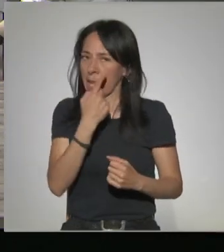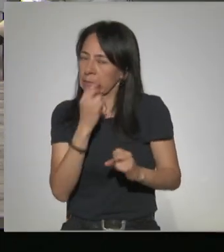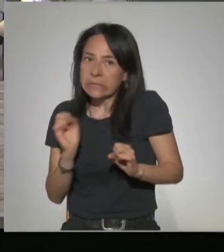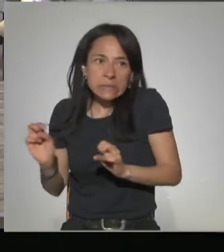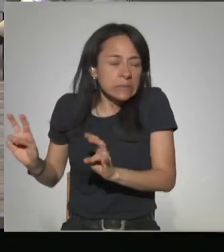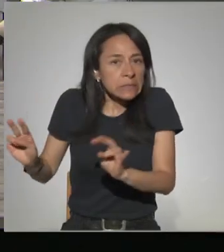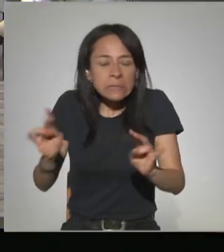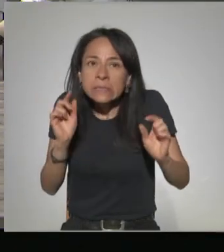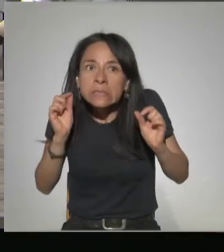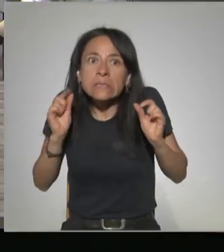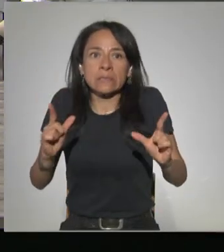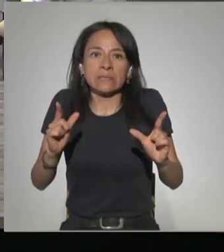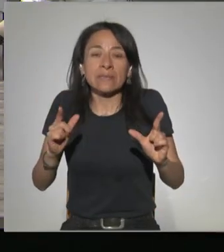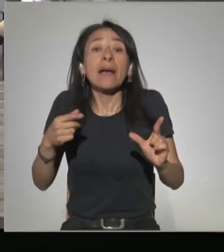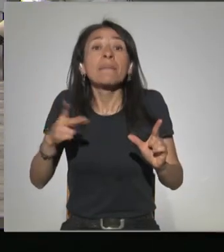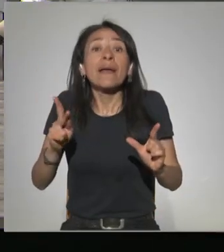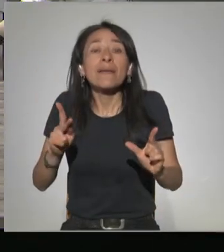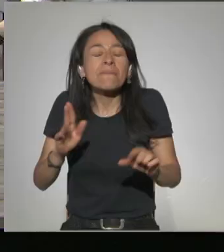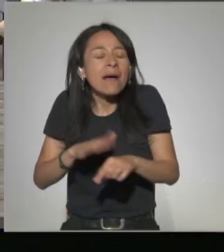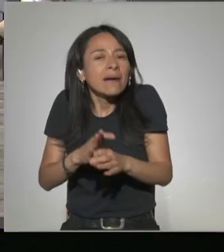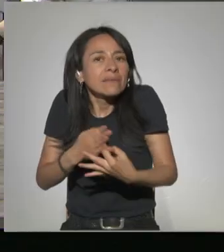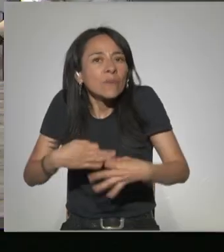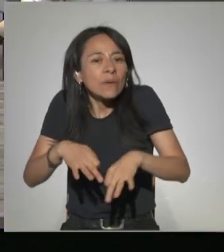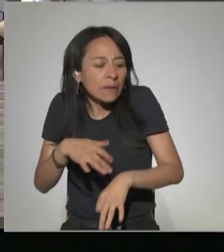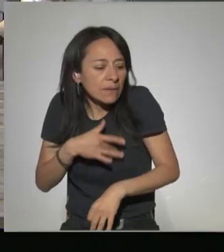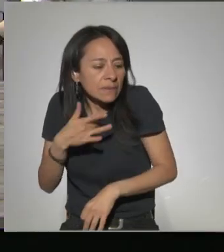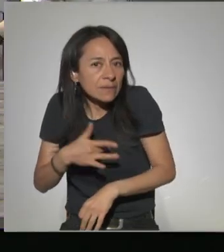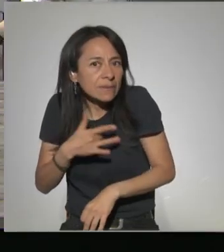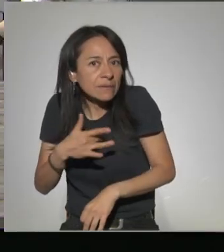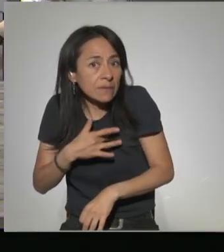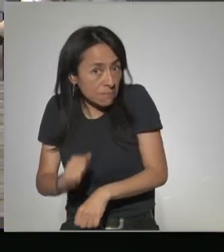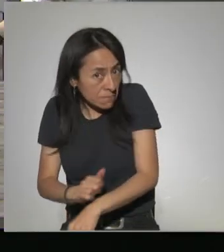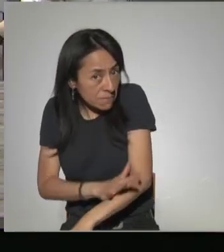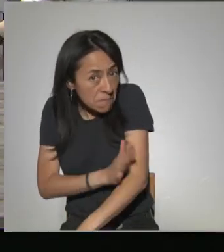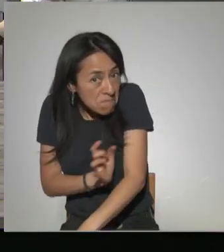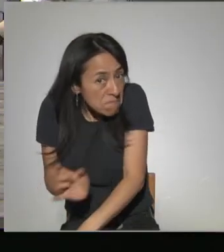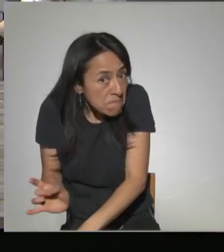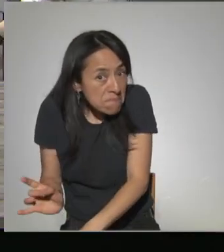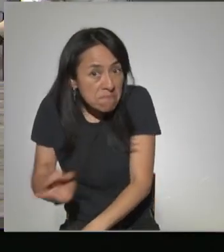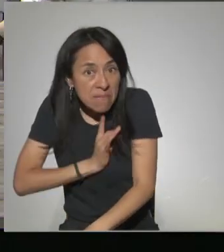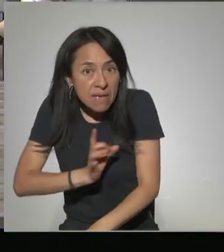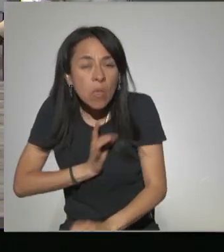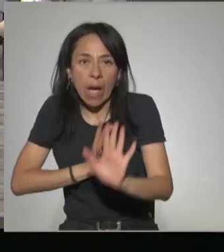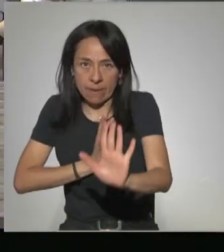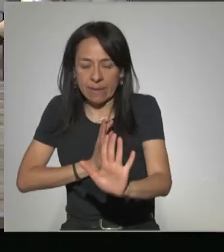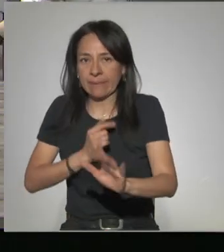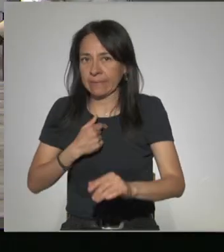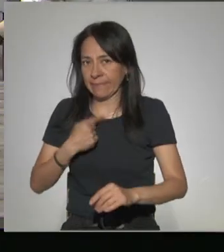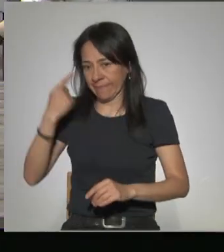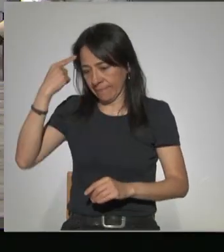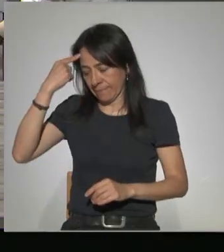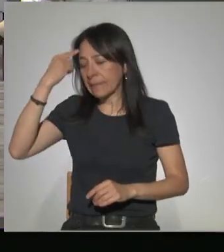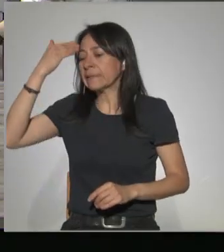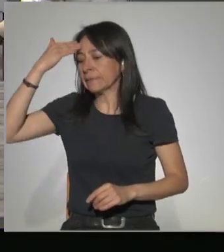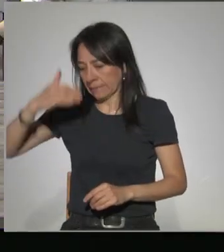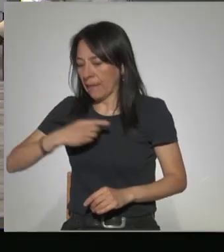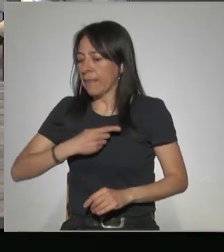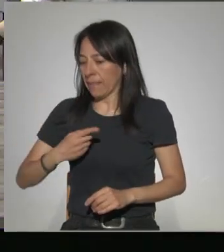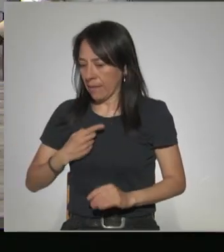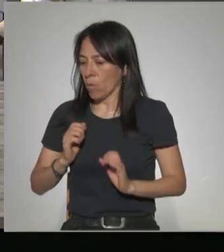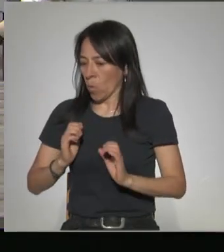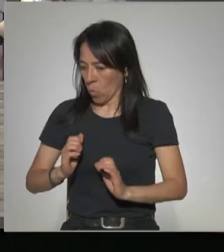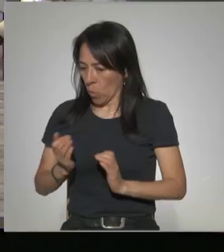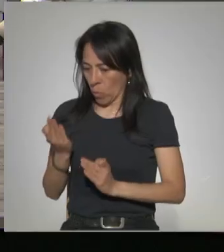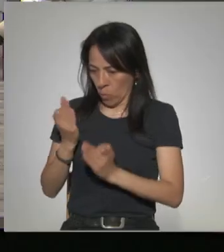clave es la emoción del miedo, ¿no? Entonces, una cosa es que yo tenga presente que me tengo que cuidar, sentido de